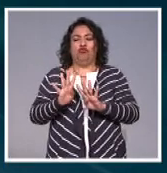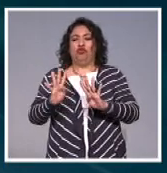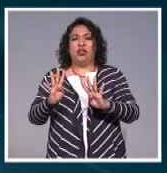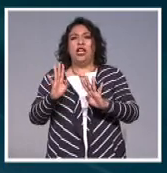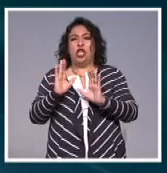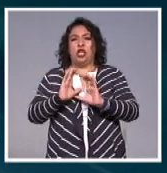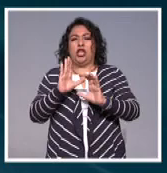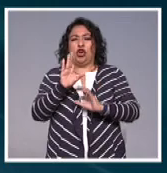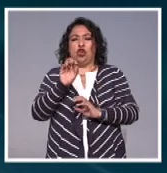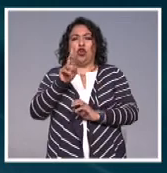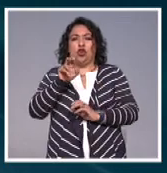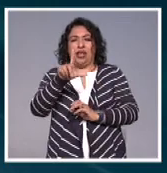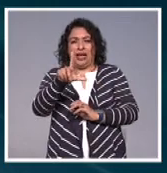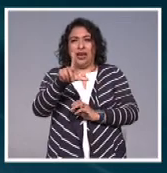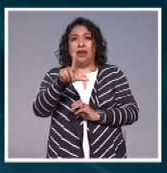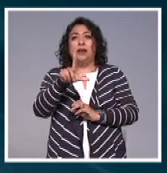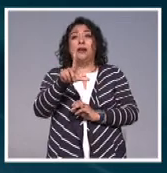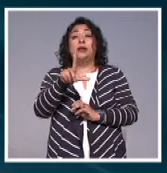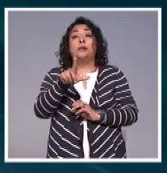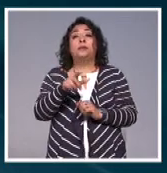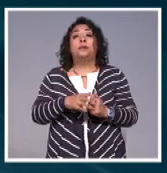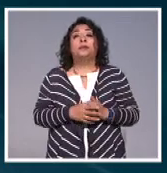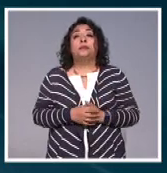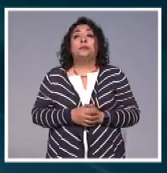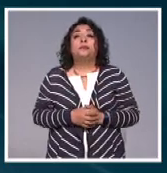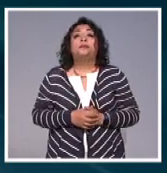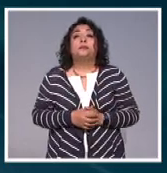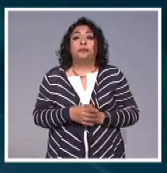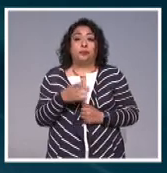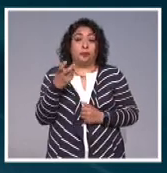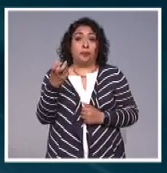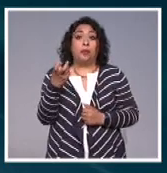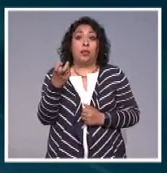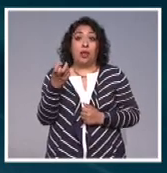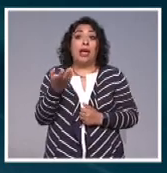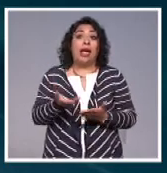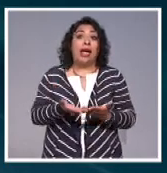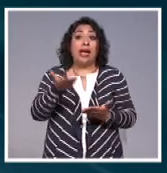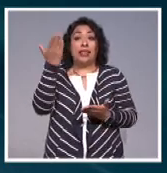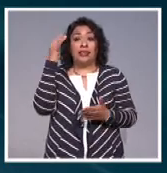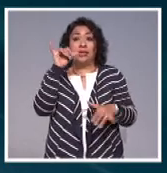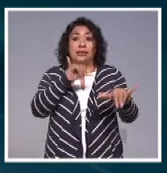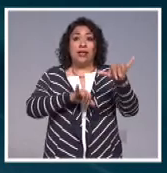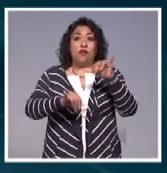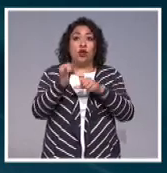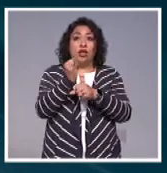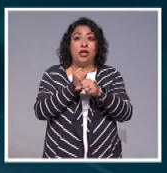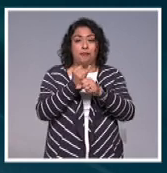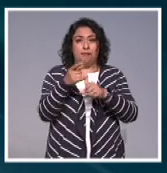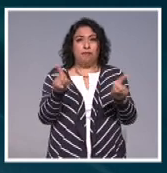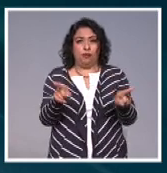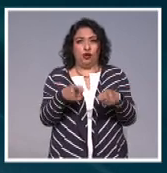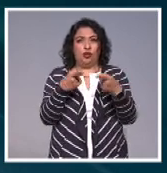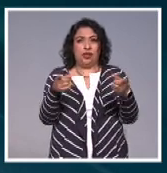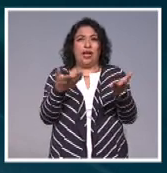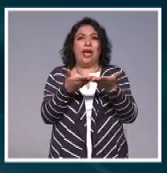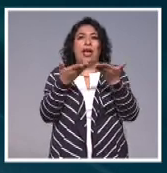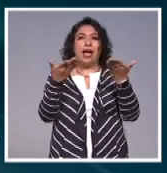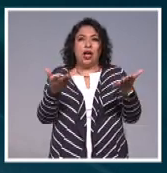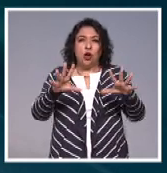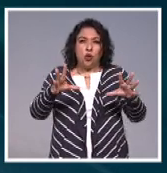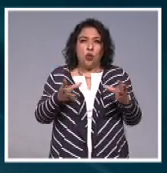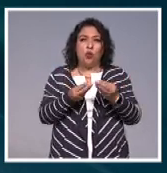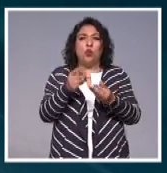otro ensamble coral. Que es el ensamble que antes era el Laboratorio de Investigaciones Musicales, ahora es